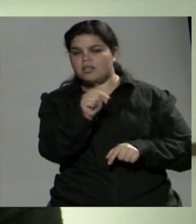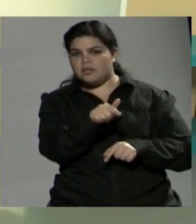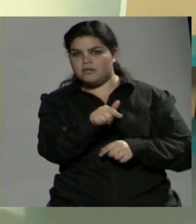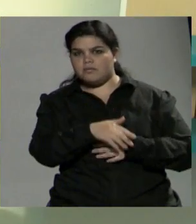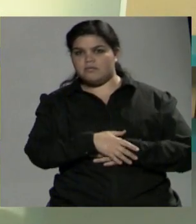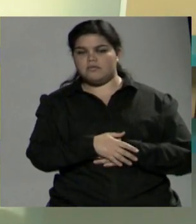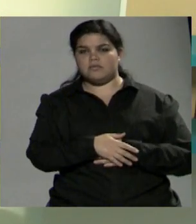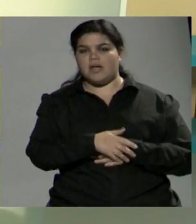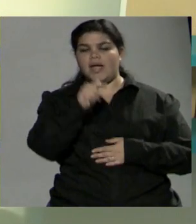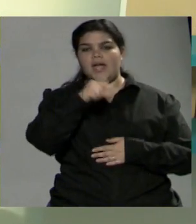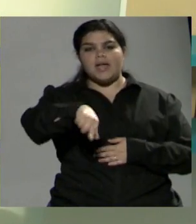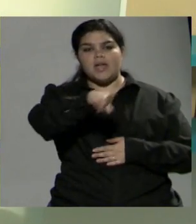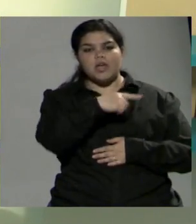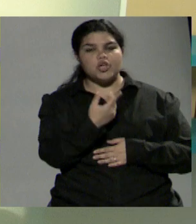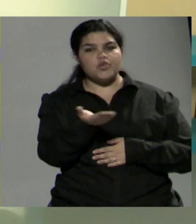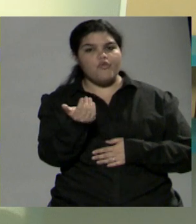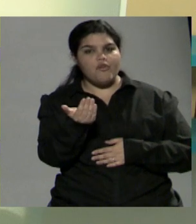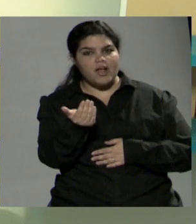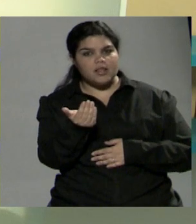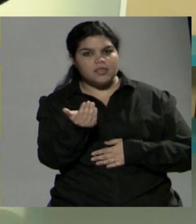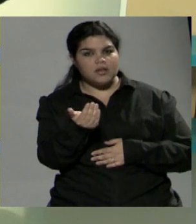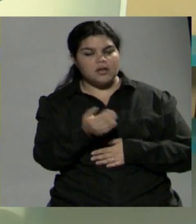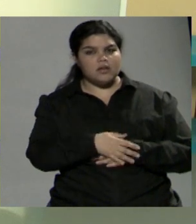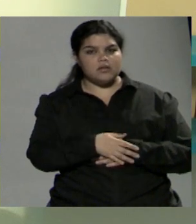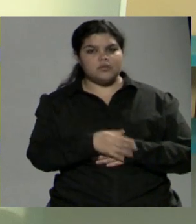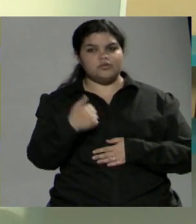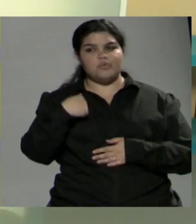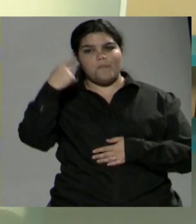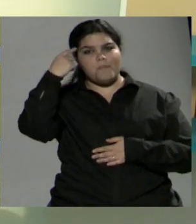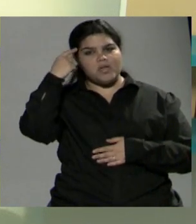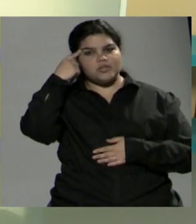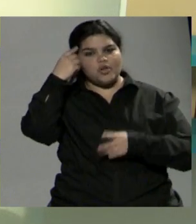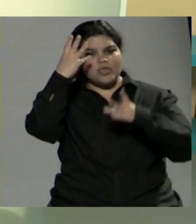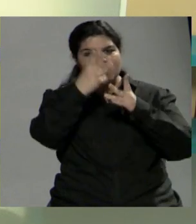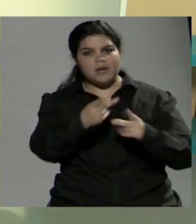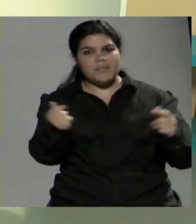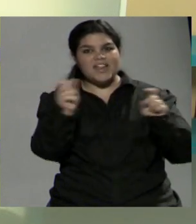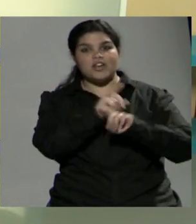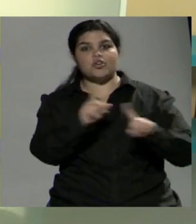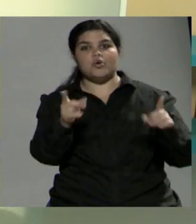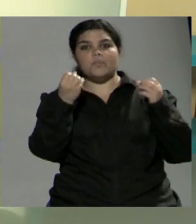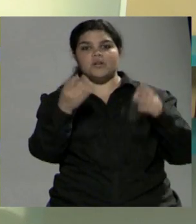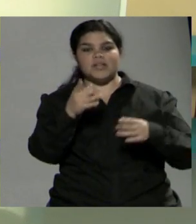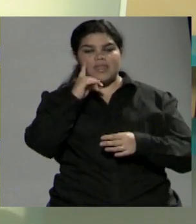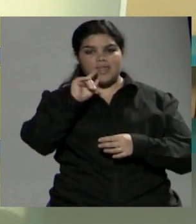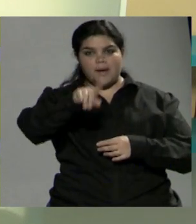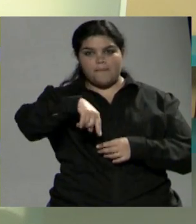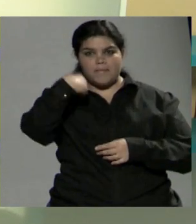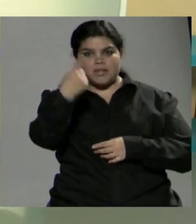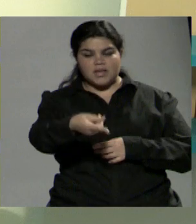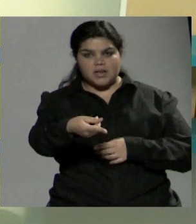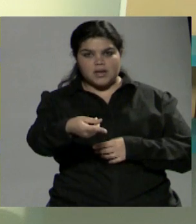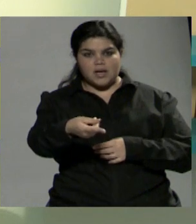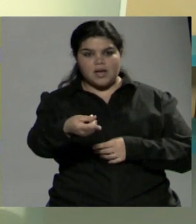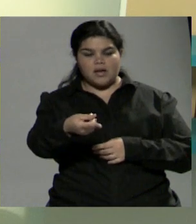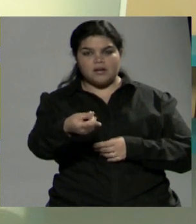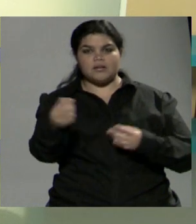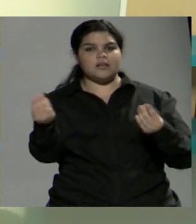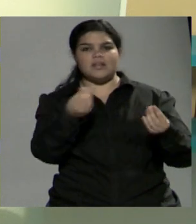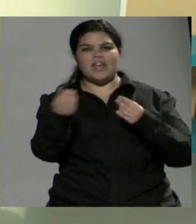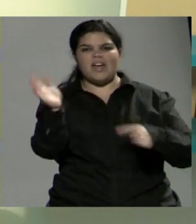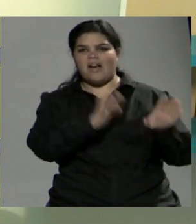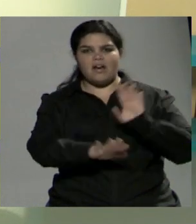lo que hubiera correspondido era que tuviéramos un paneo permanentemente de lo que ocurría en cada una de las provincias, y esto